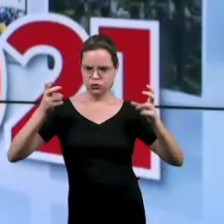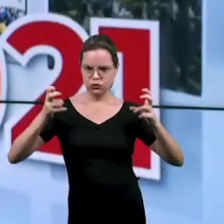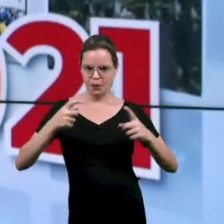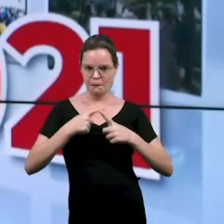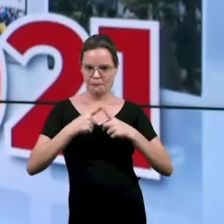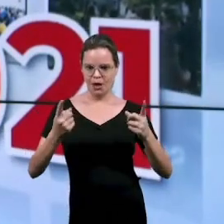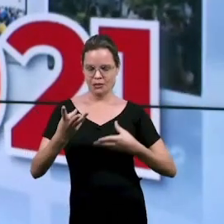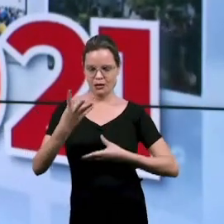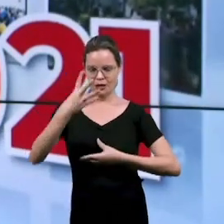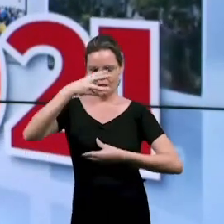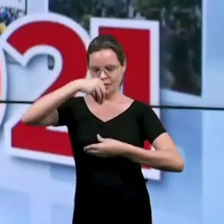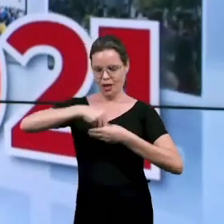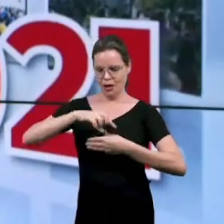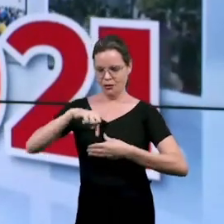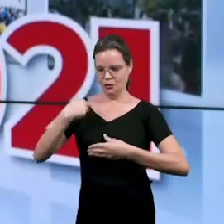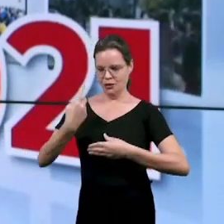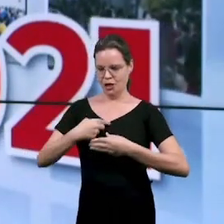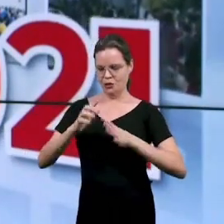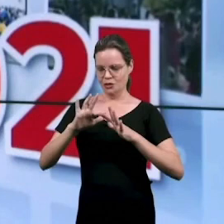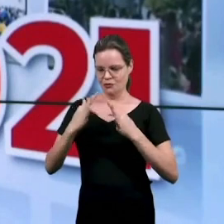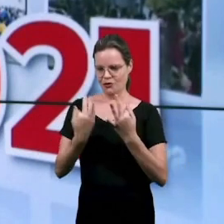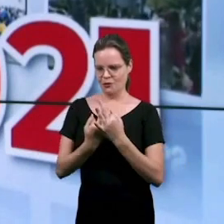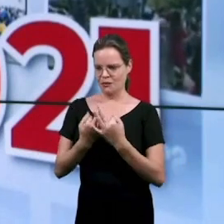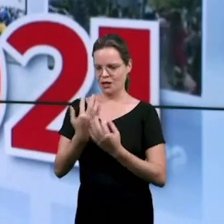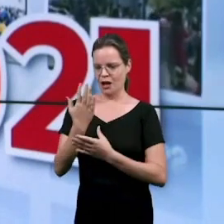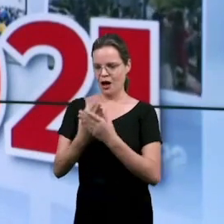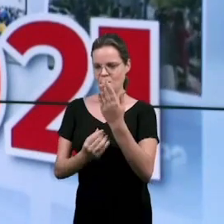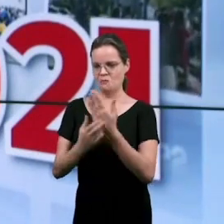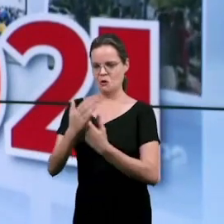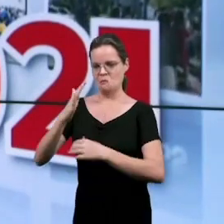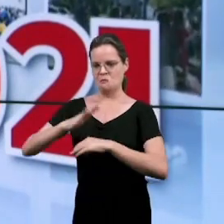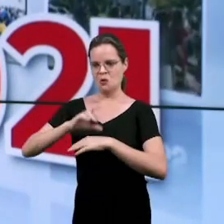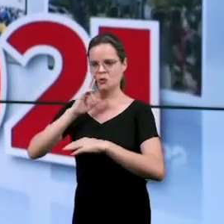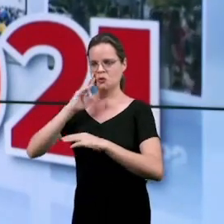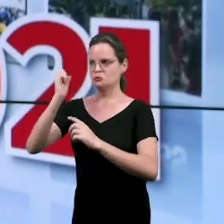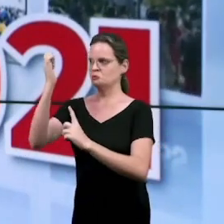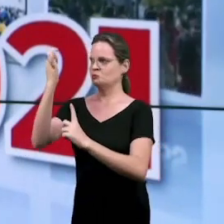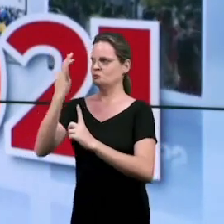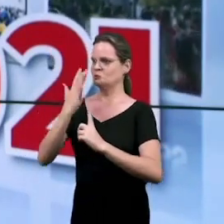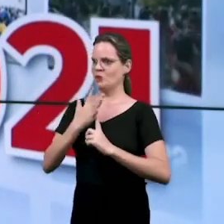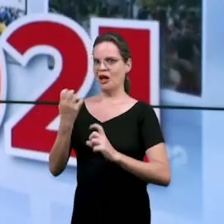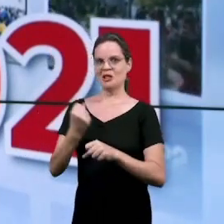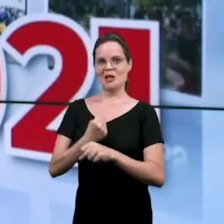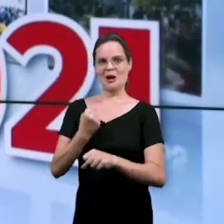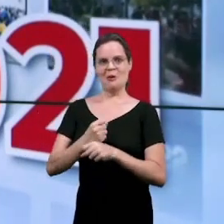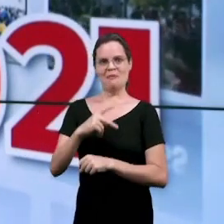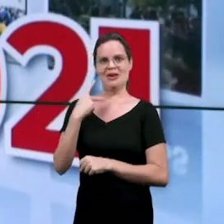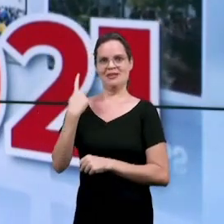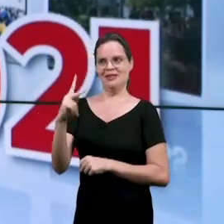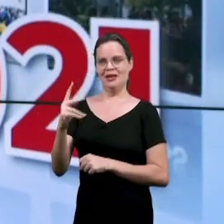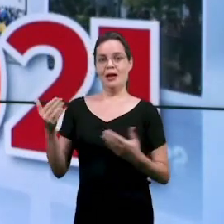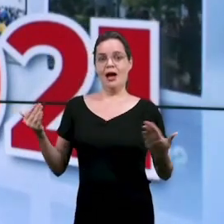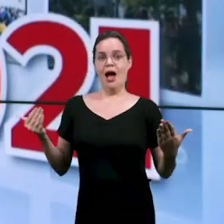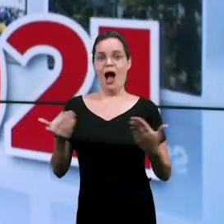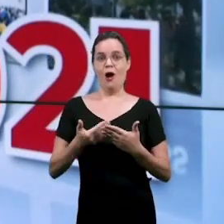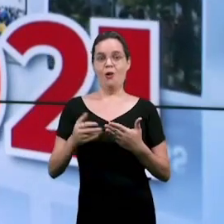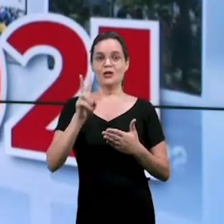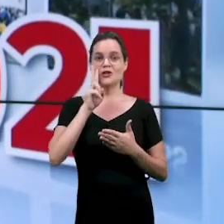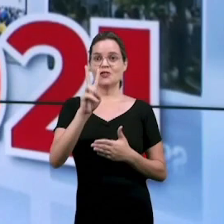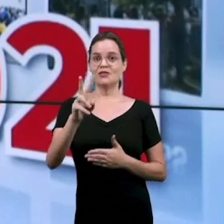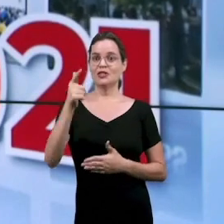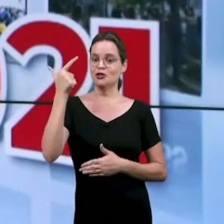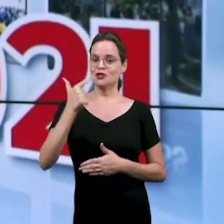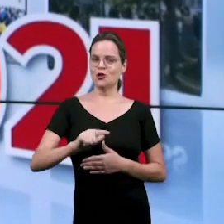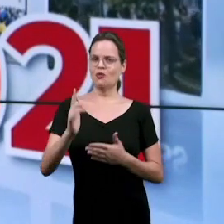alrededor nuestro, nosotros podemos constatar la mano del Señor operando en favor de su obra. Nosotros vamos a